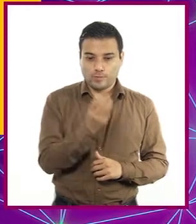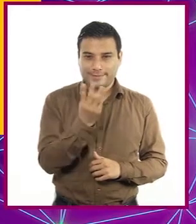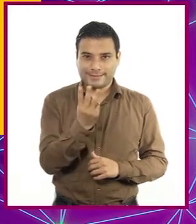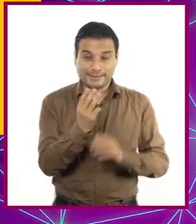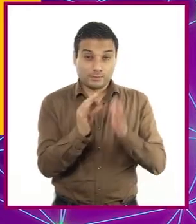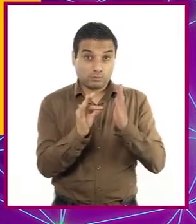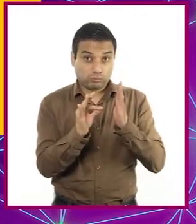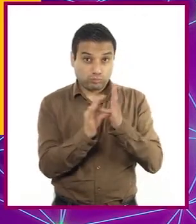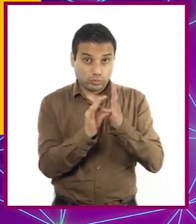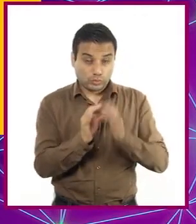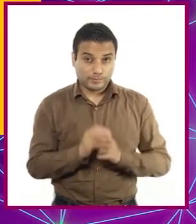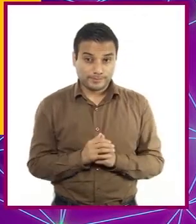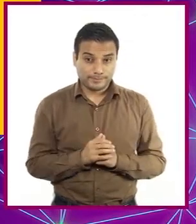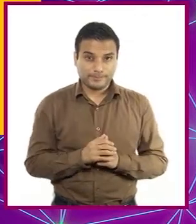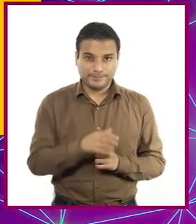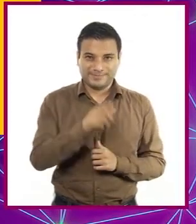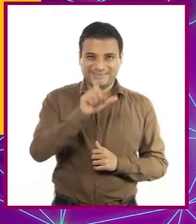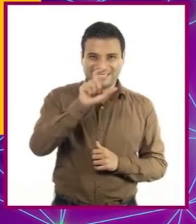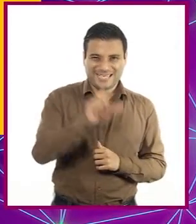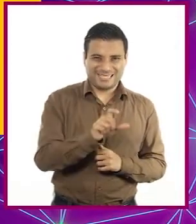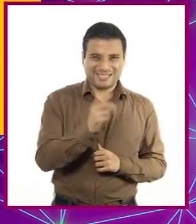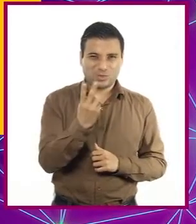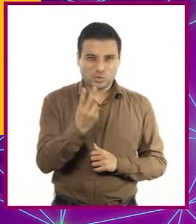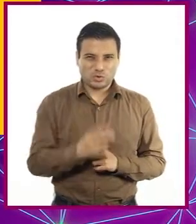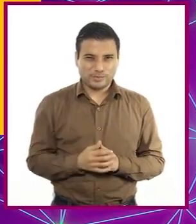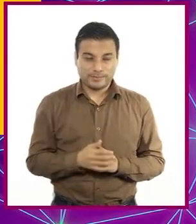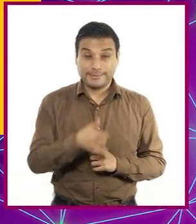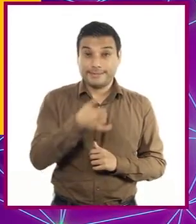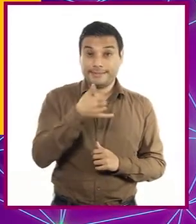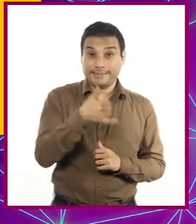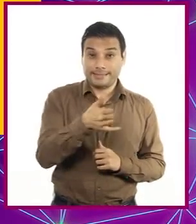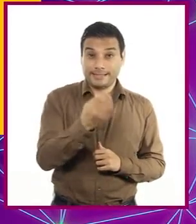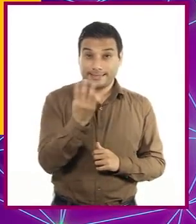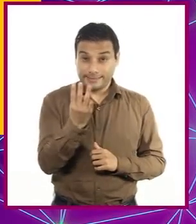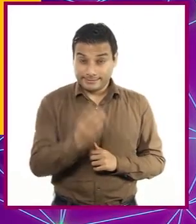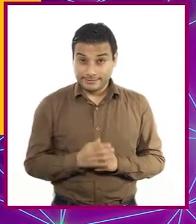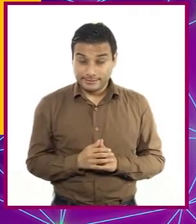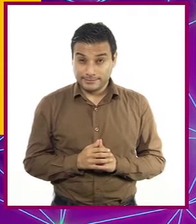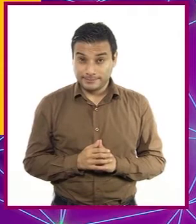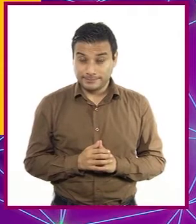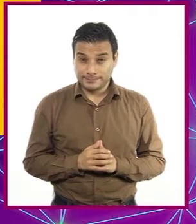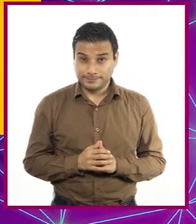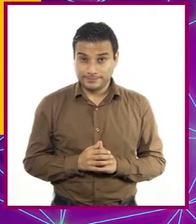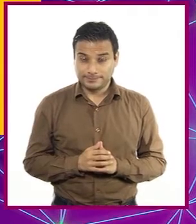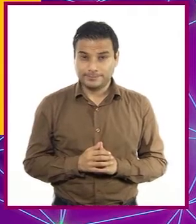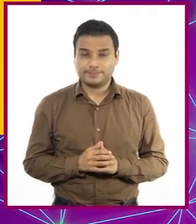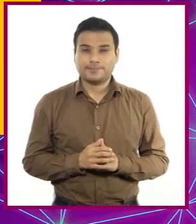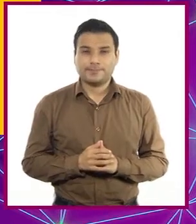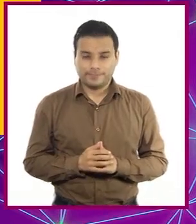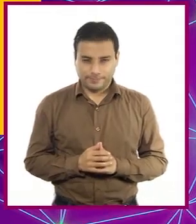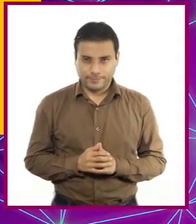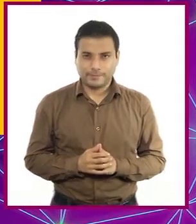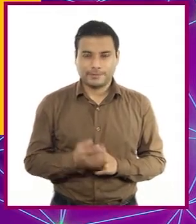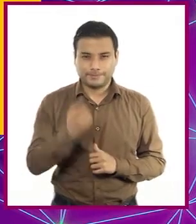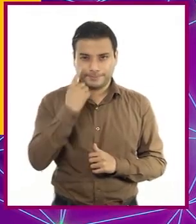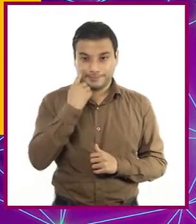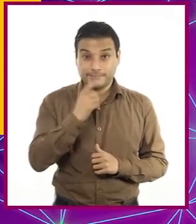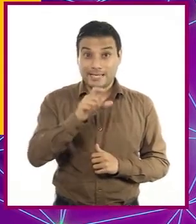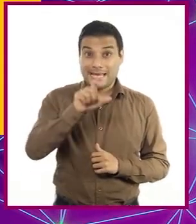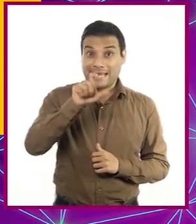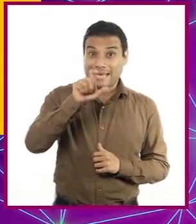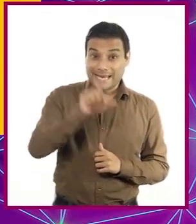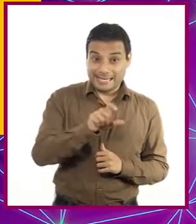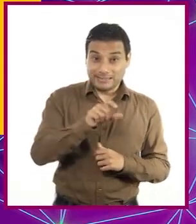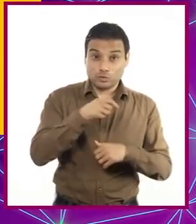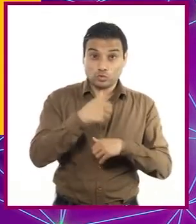decir, cuando la variable x vale 2 y la variable y vale 3, si el valor de x